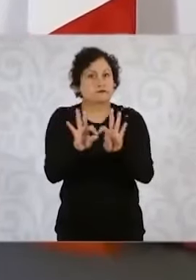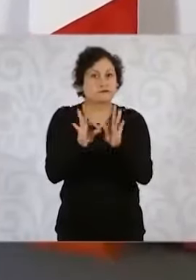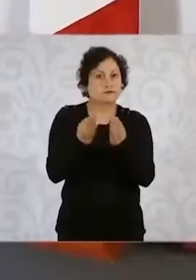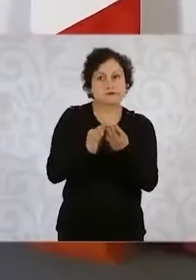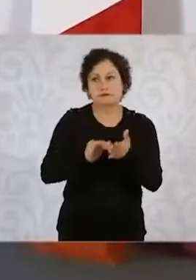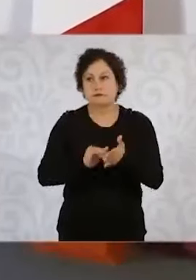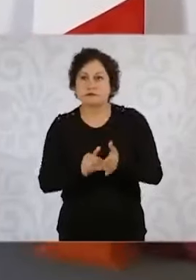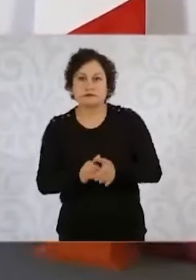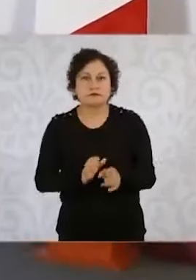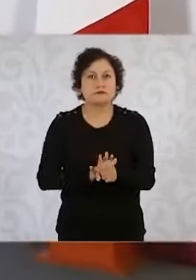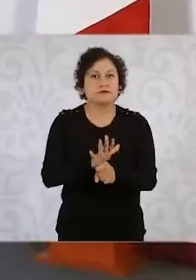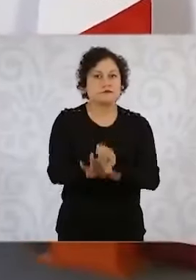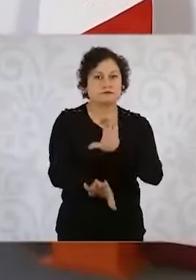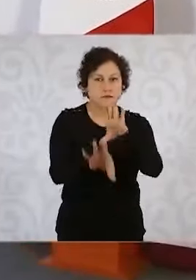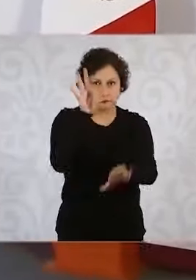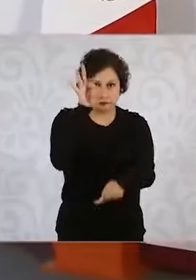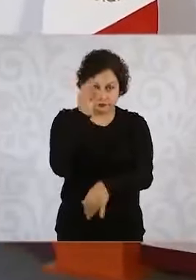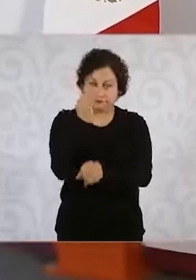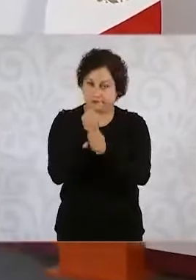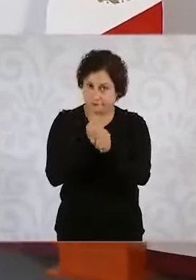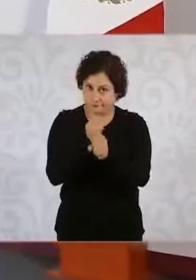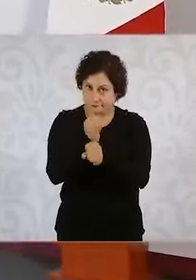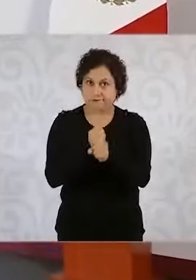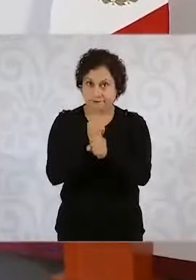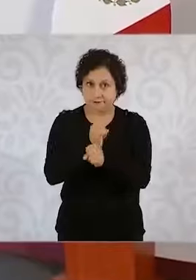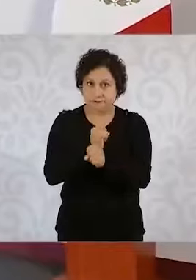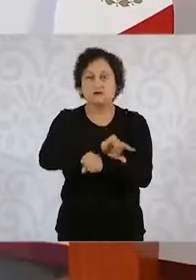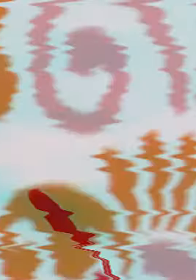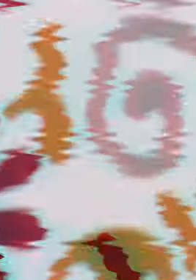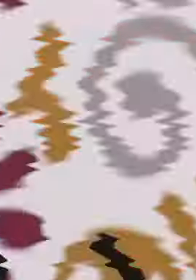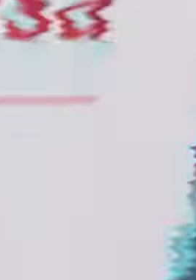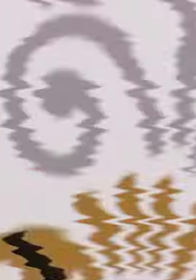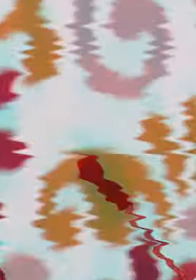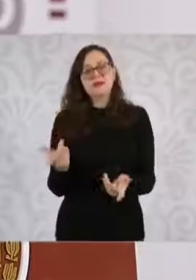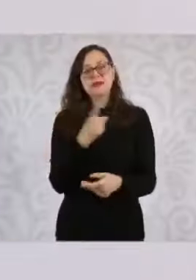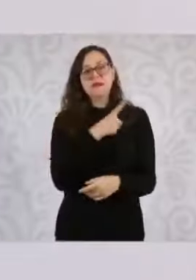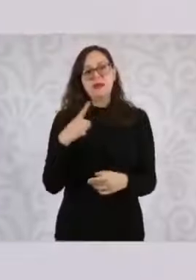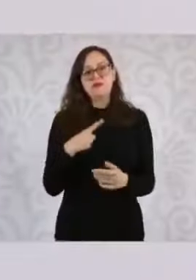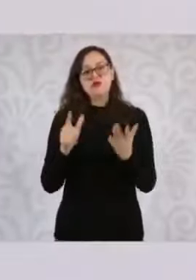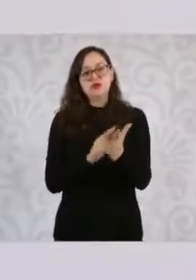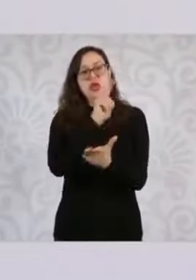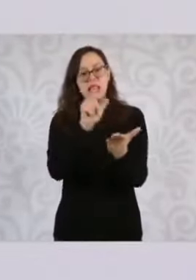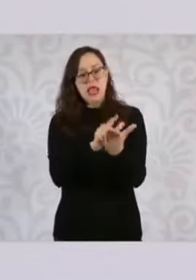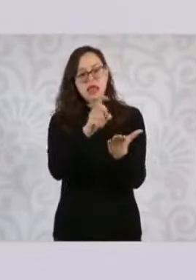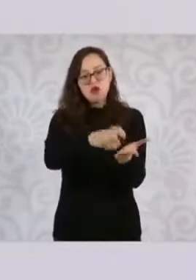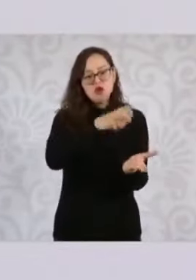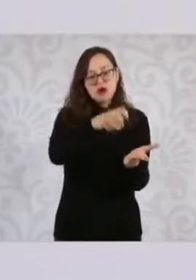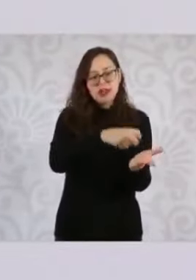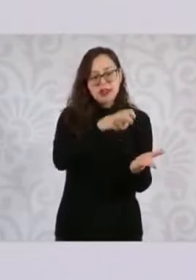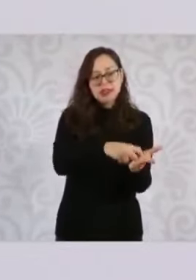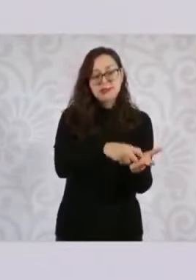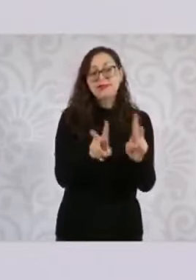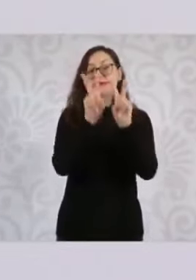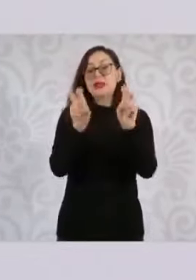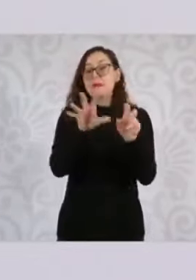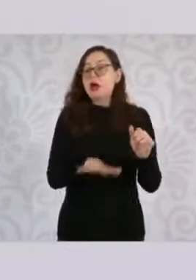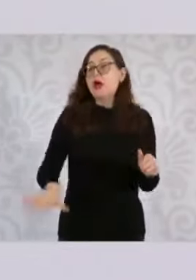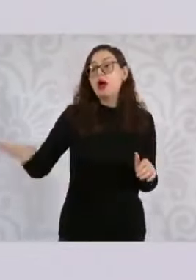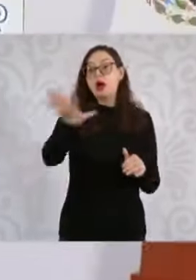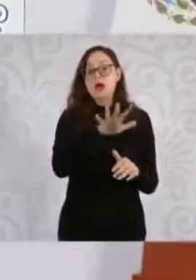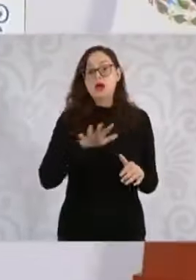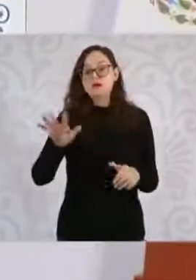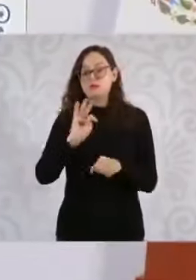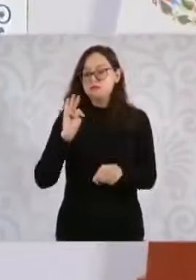y, por supuesto, pues hacer las detenciones correspondientes. No obstante, algo que ha llamado la atención es que a pesar de este suceso,